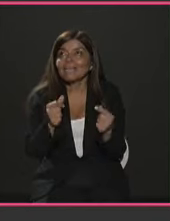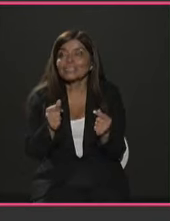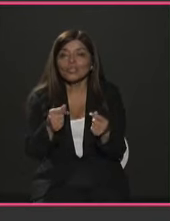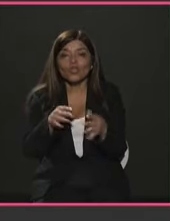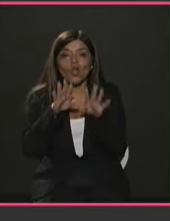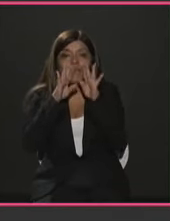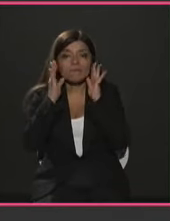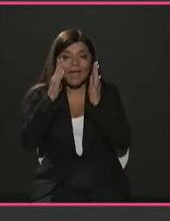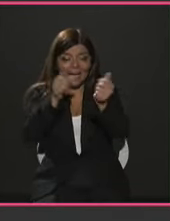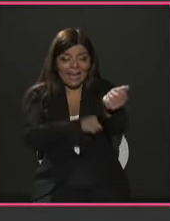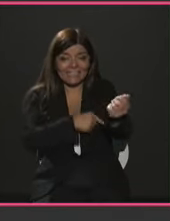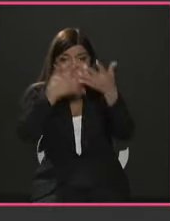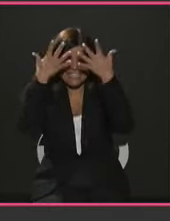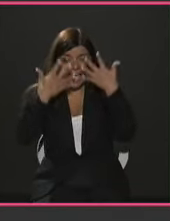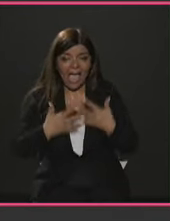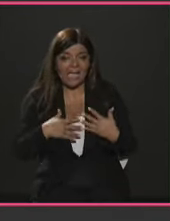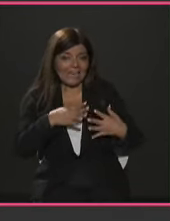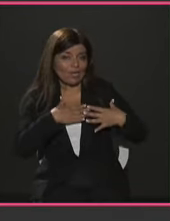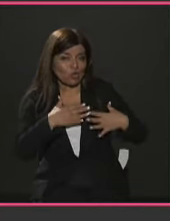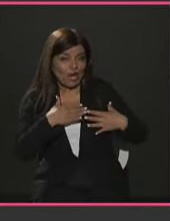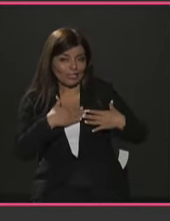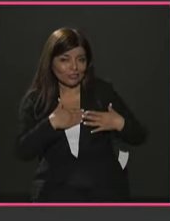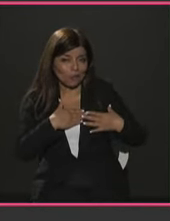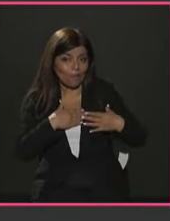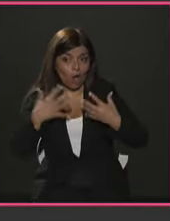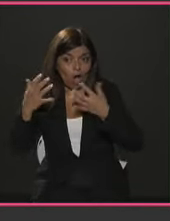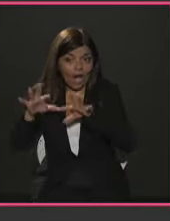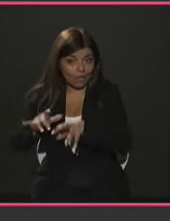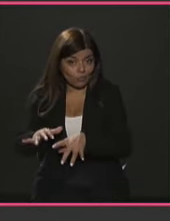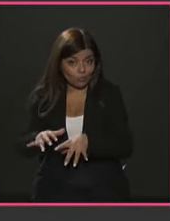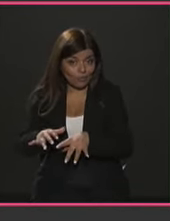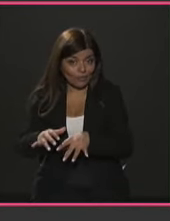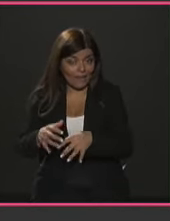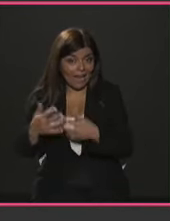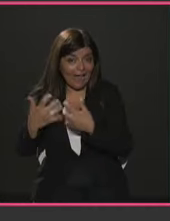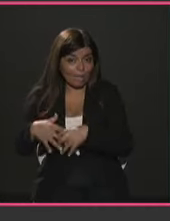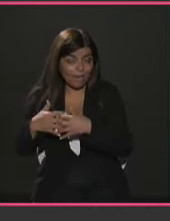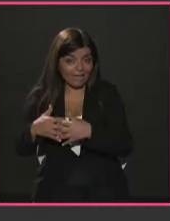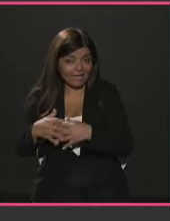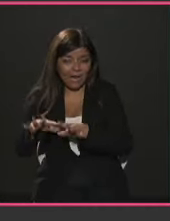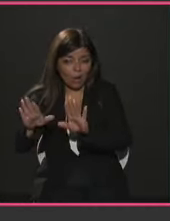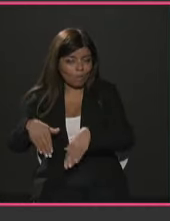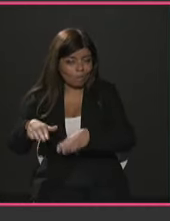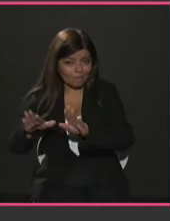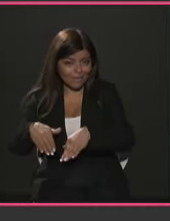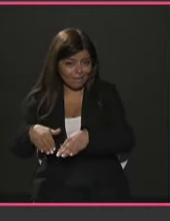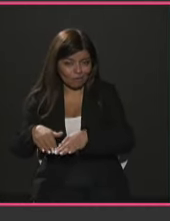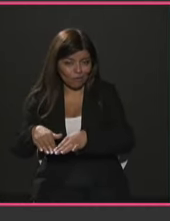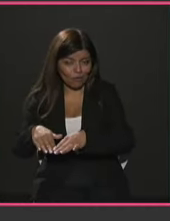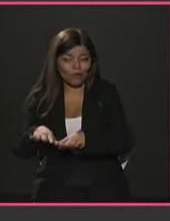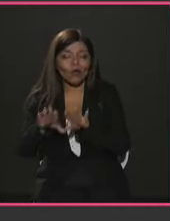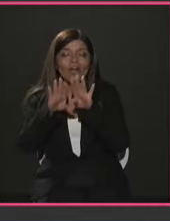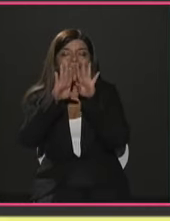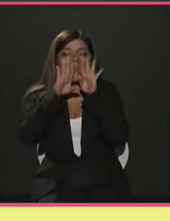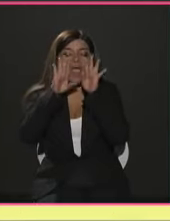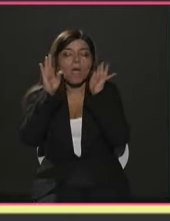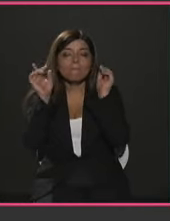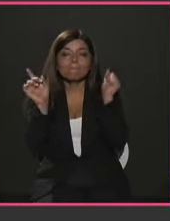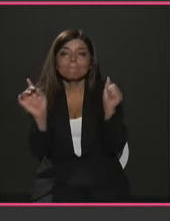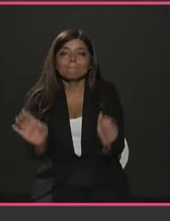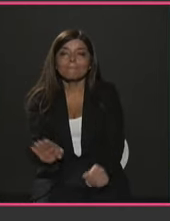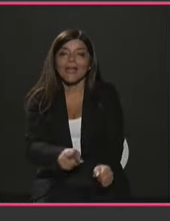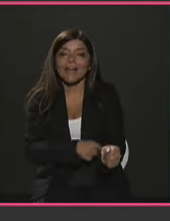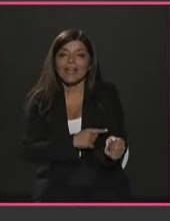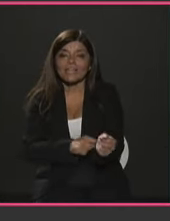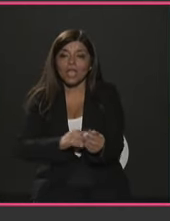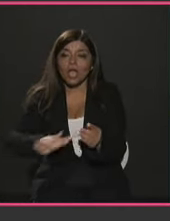solamente limpia el corazón que es su órgano que lo genera sino que permite limpiar todos los órganos del organismo limpiar la energía nos